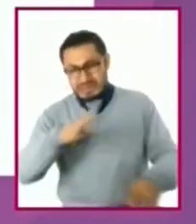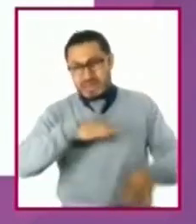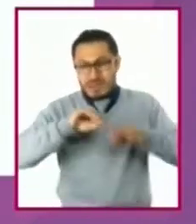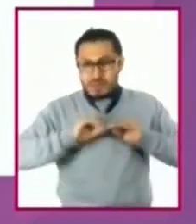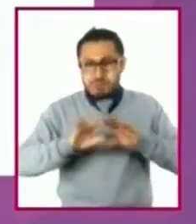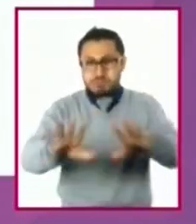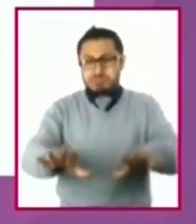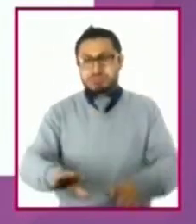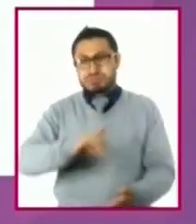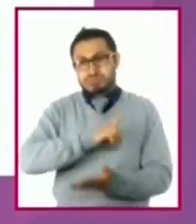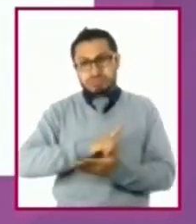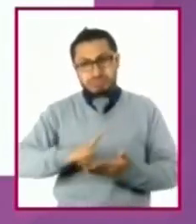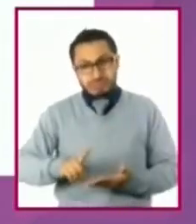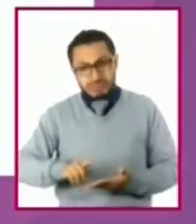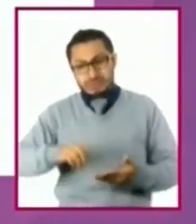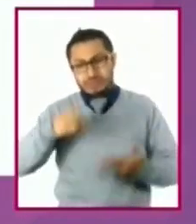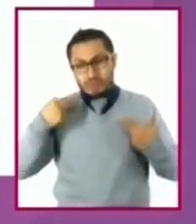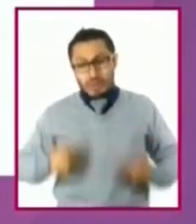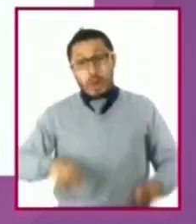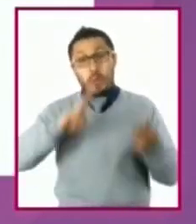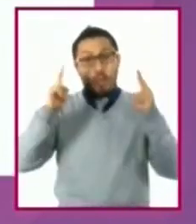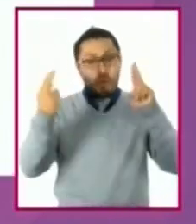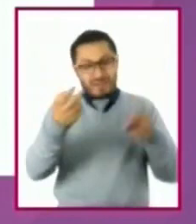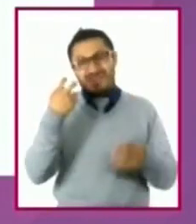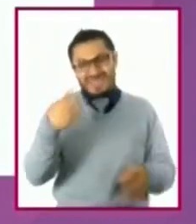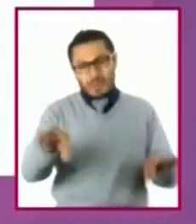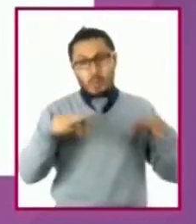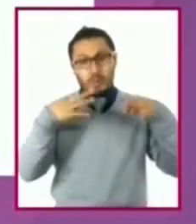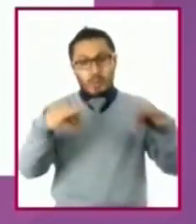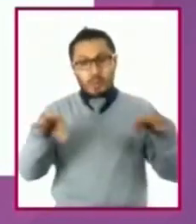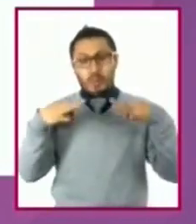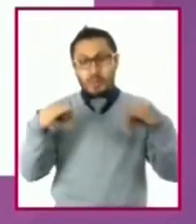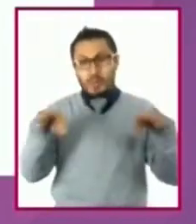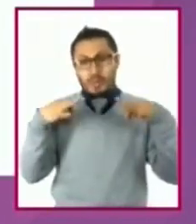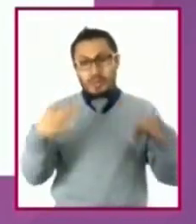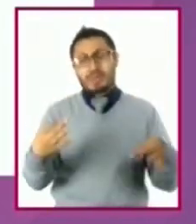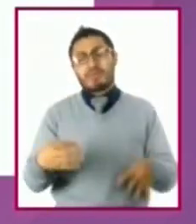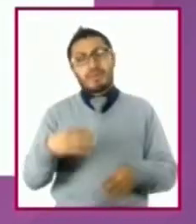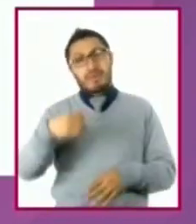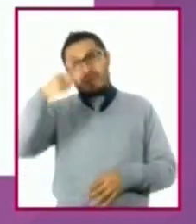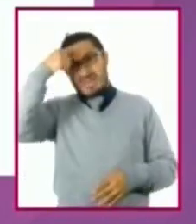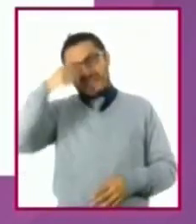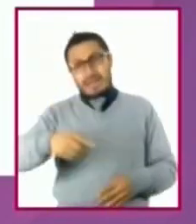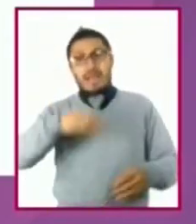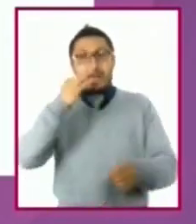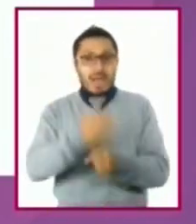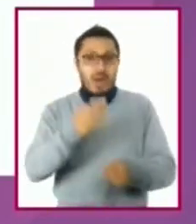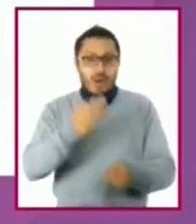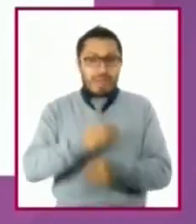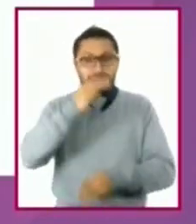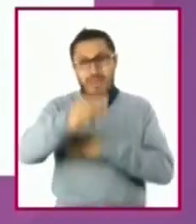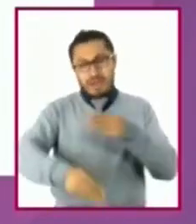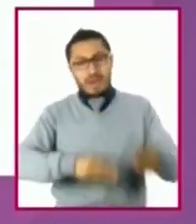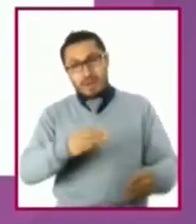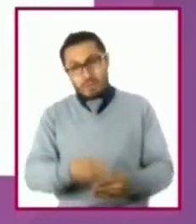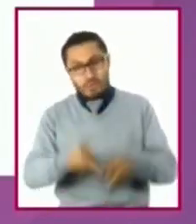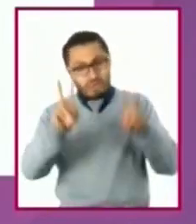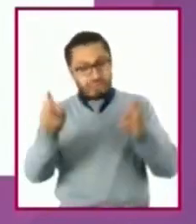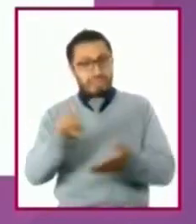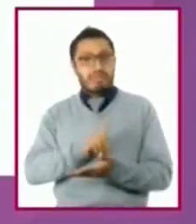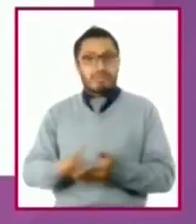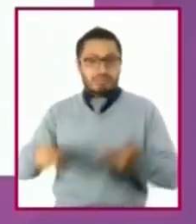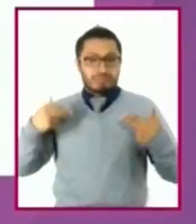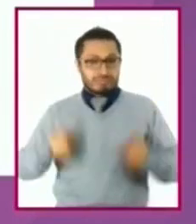Universal de los Derechos Humanos. Este documento, que está en la base de todo el sistema actual de derechos humanos,